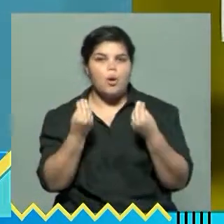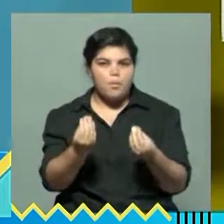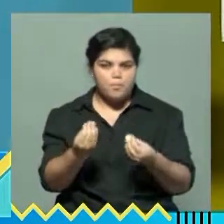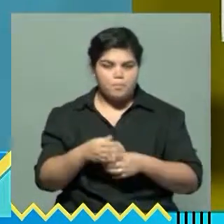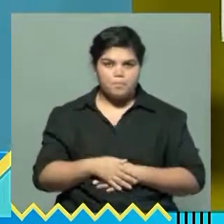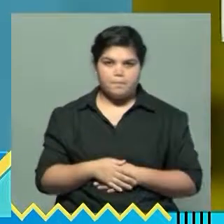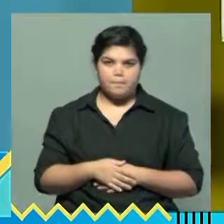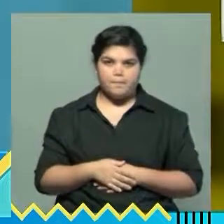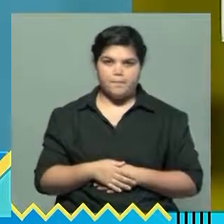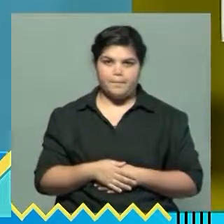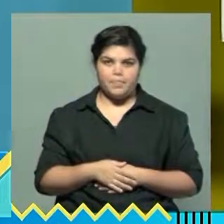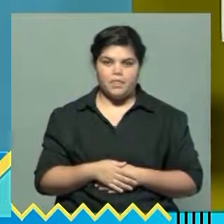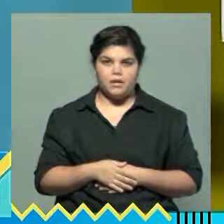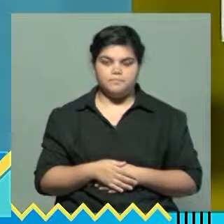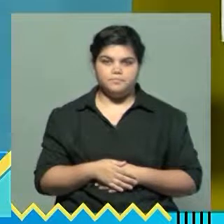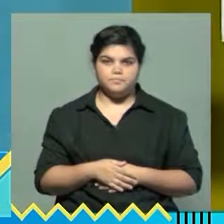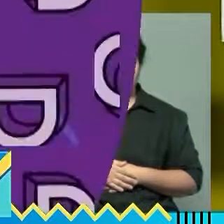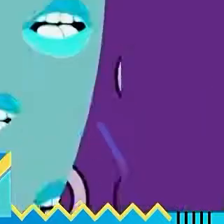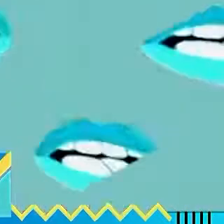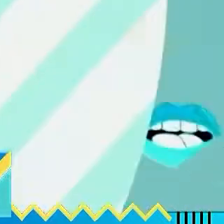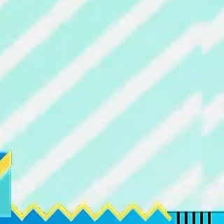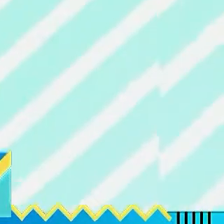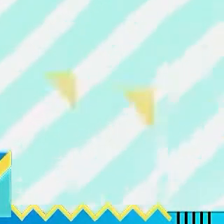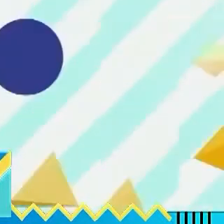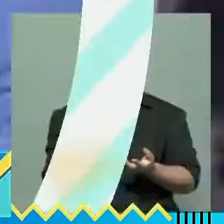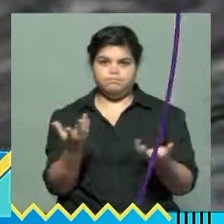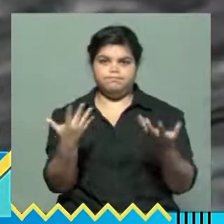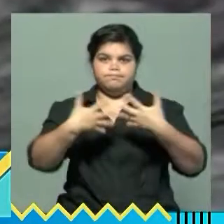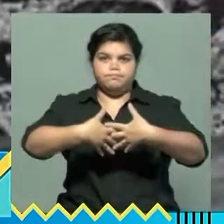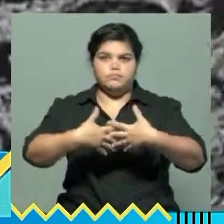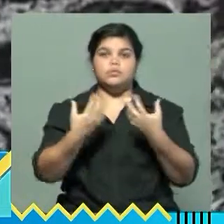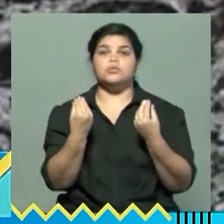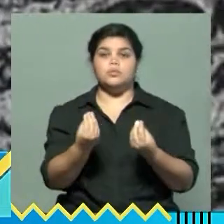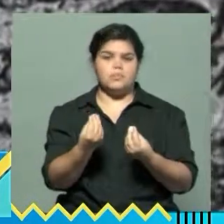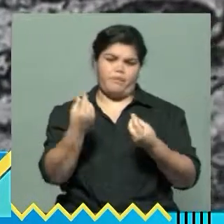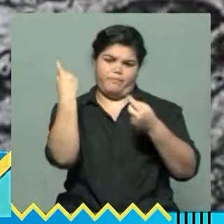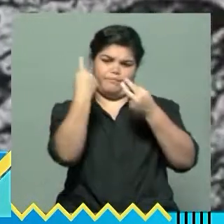Bueno, a ver, van de las manos de muchas maneras